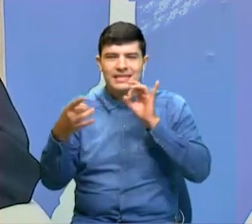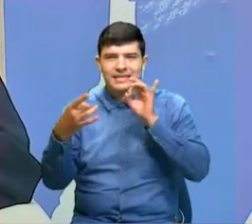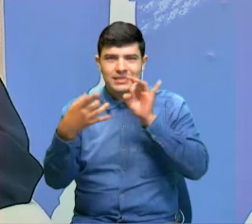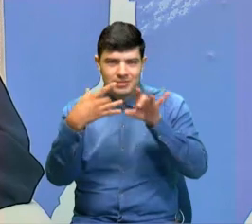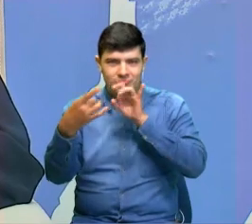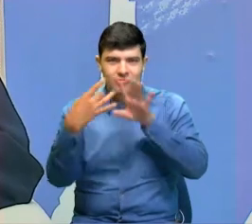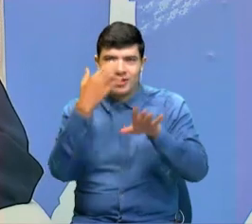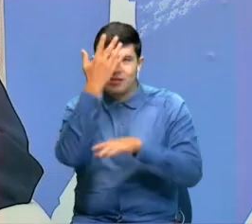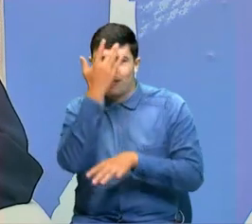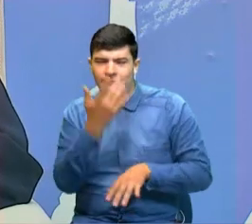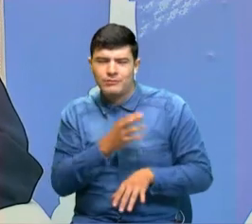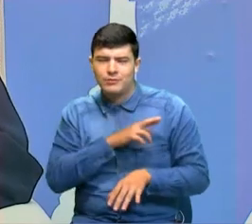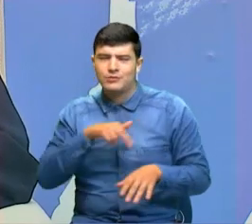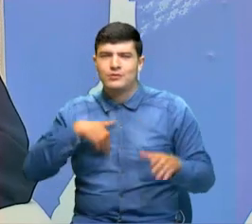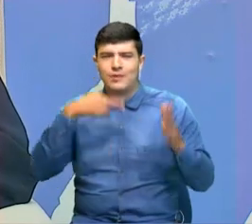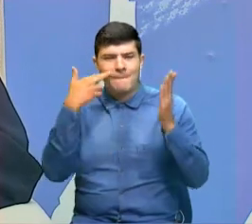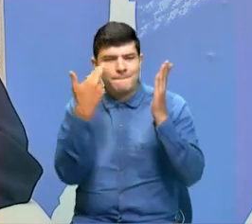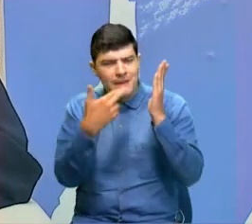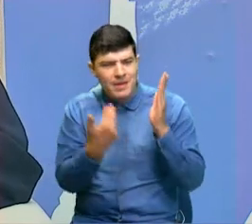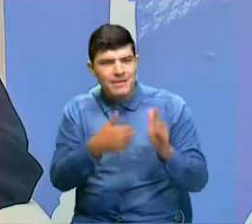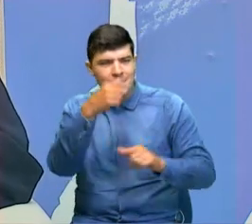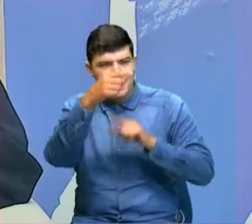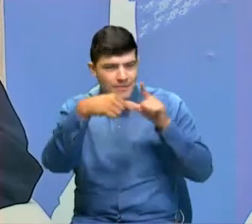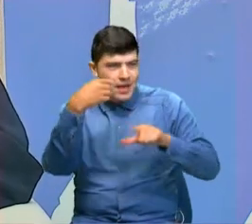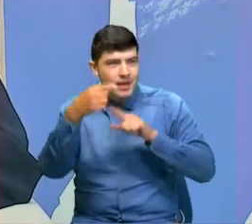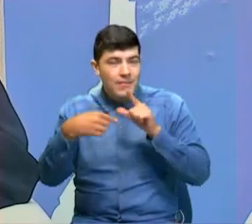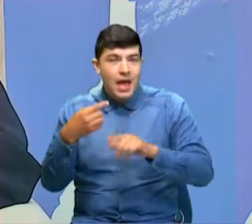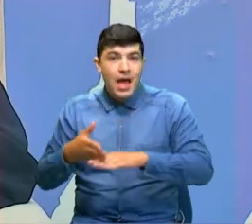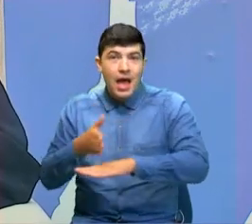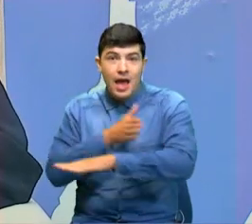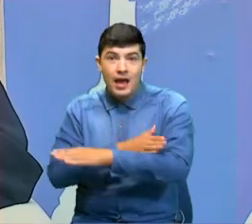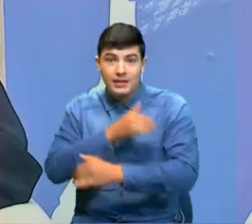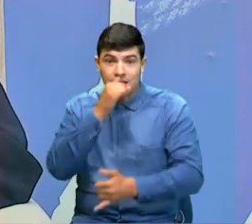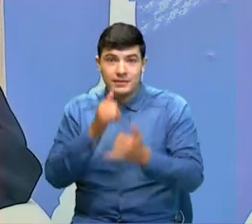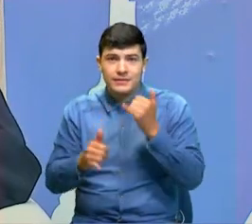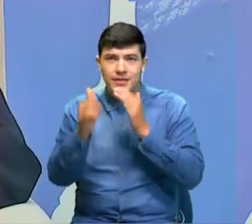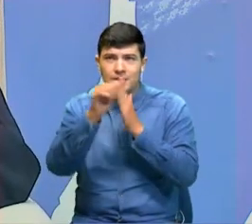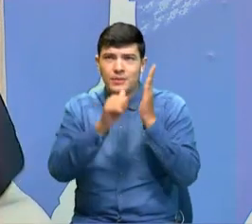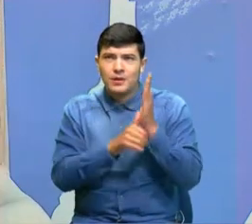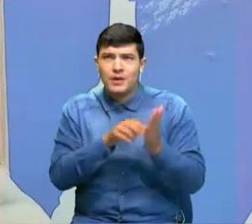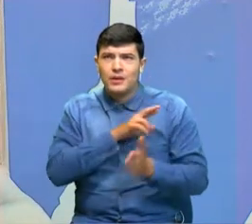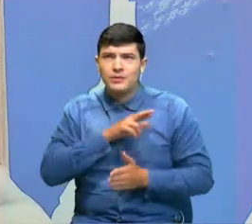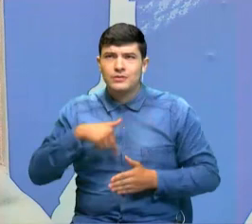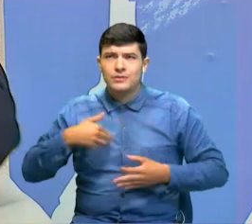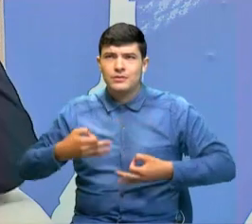Live. Revisamos periódicamente los mensajes y antes de que termine el programa,